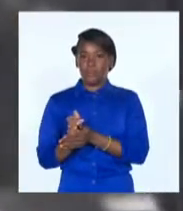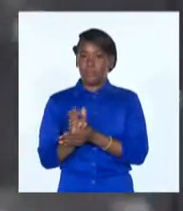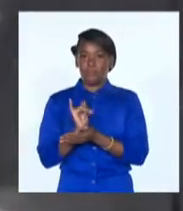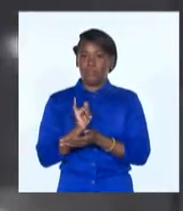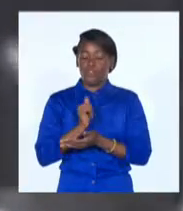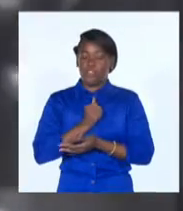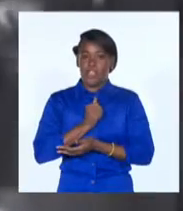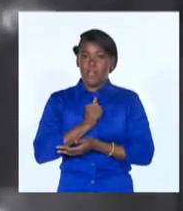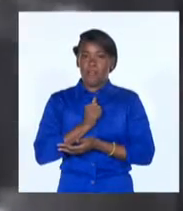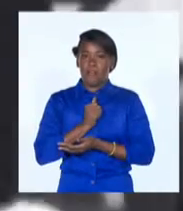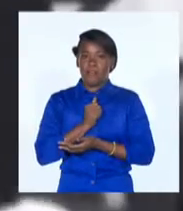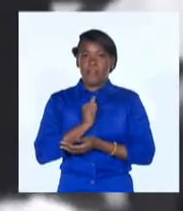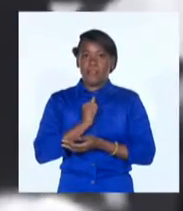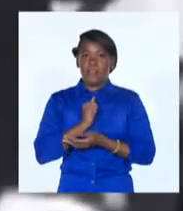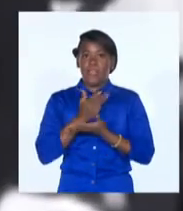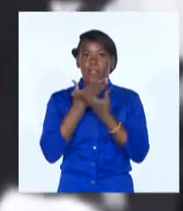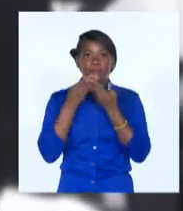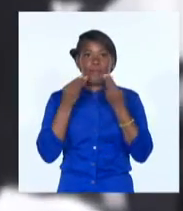Y entonces